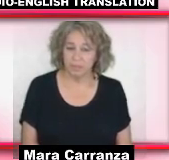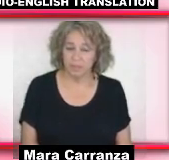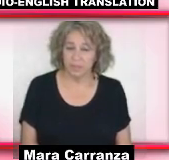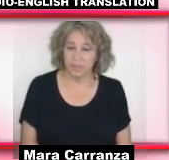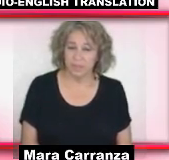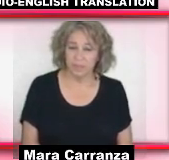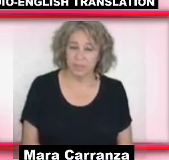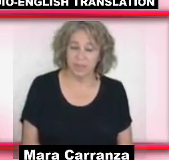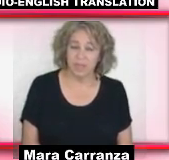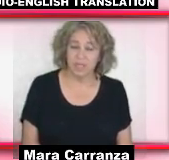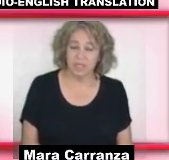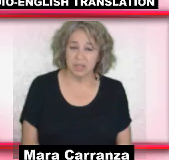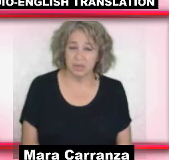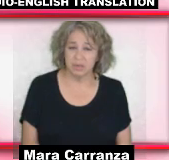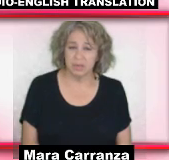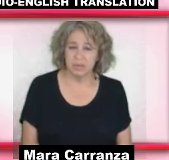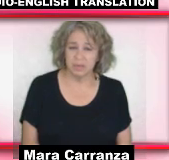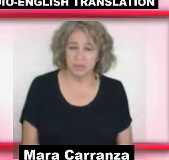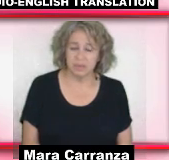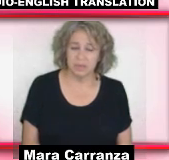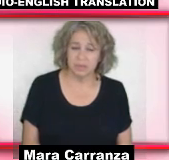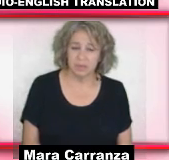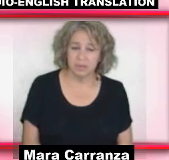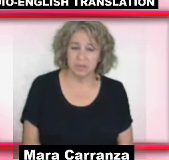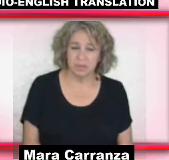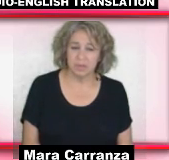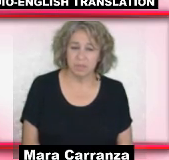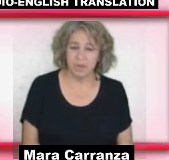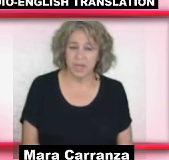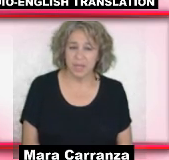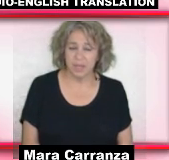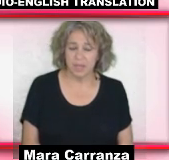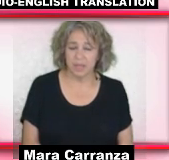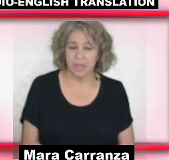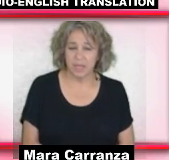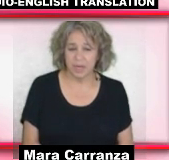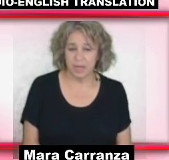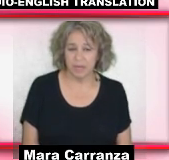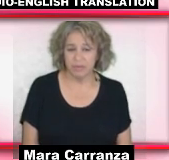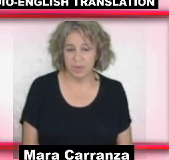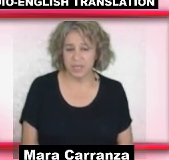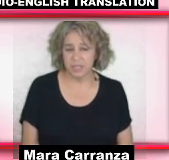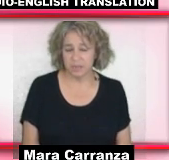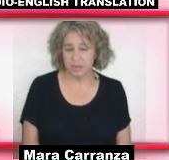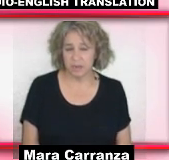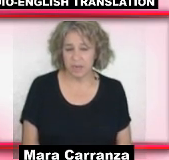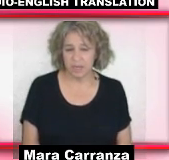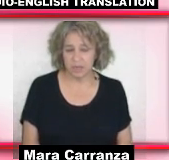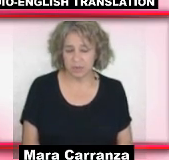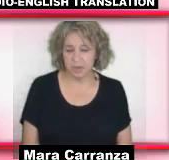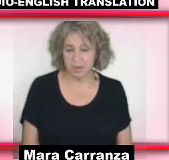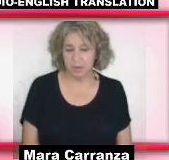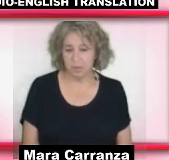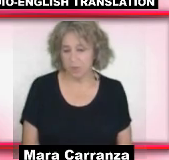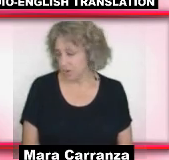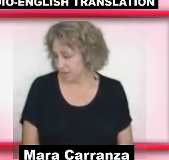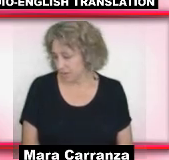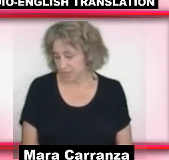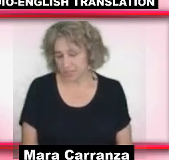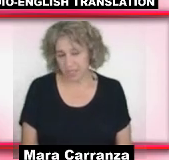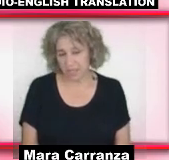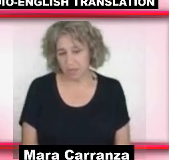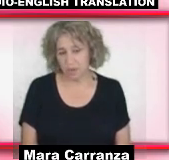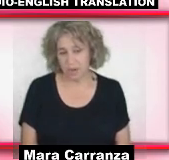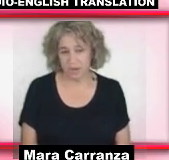actos y cosas que no debe de ser en un ayuntamiento que está olvidado por el gobierno del estado. Por favor, señor gobernador y